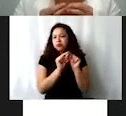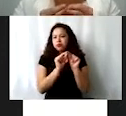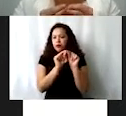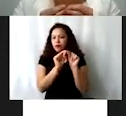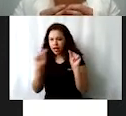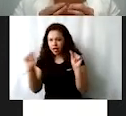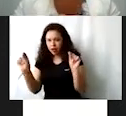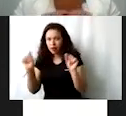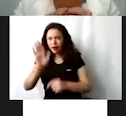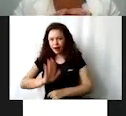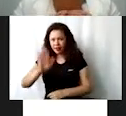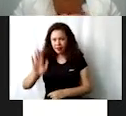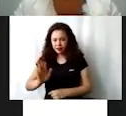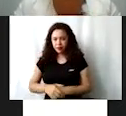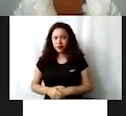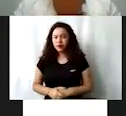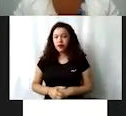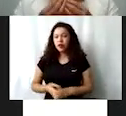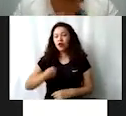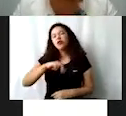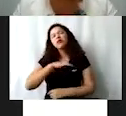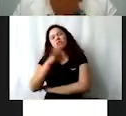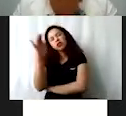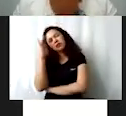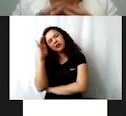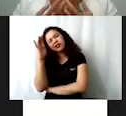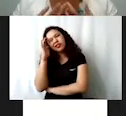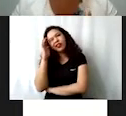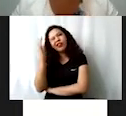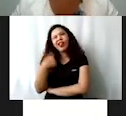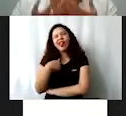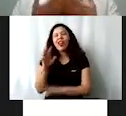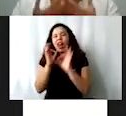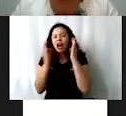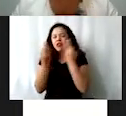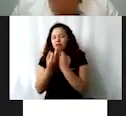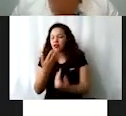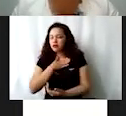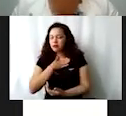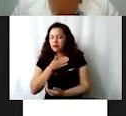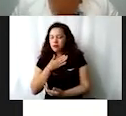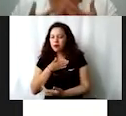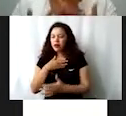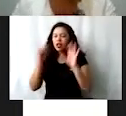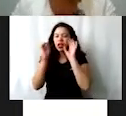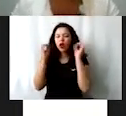momento que nosotros estamos reflexionando en la manera de cómo estamos llevando a cabo nuestra